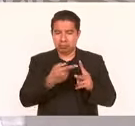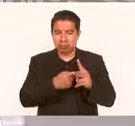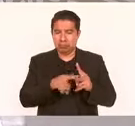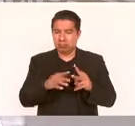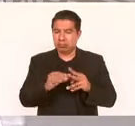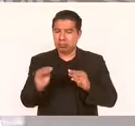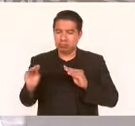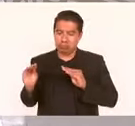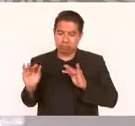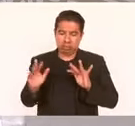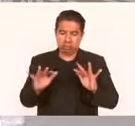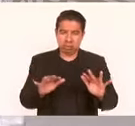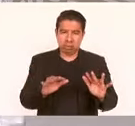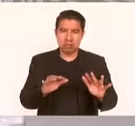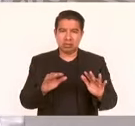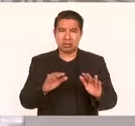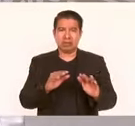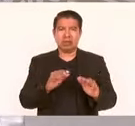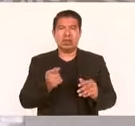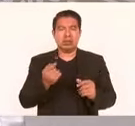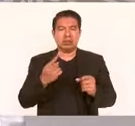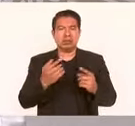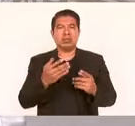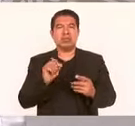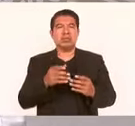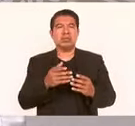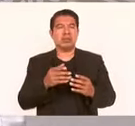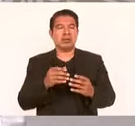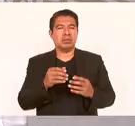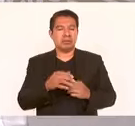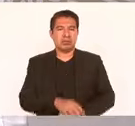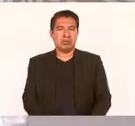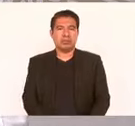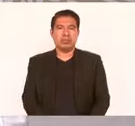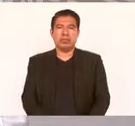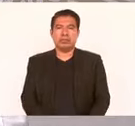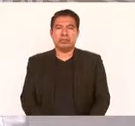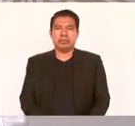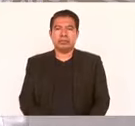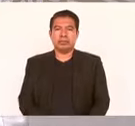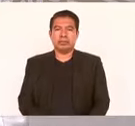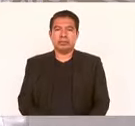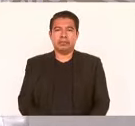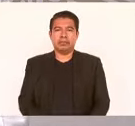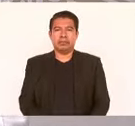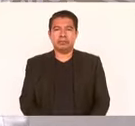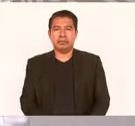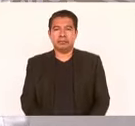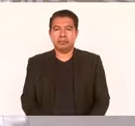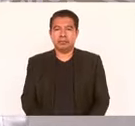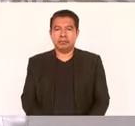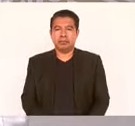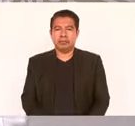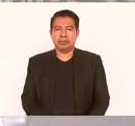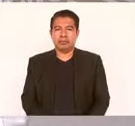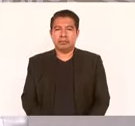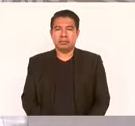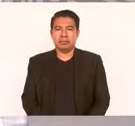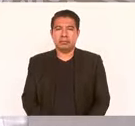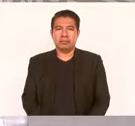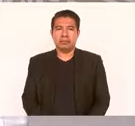colonia, se ahogaron muchos, eh,